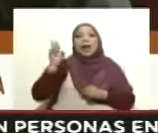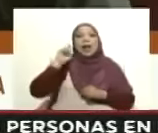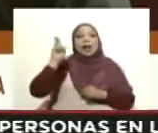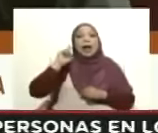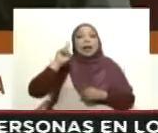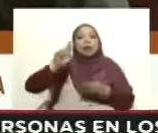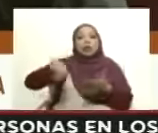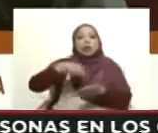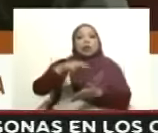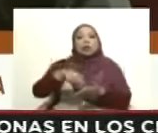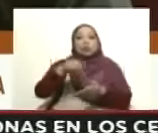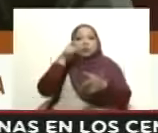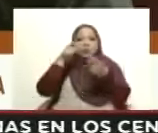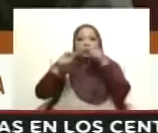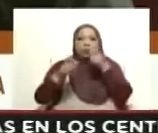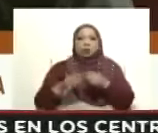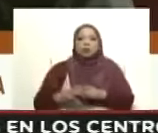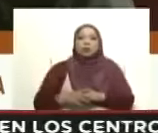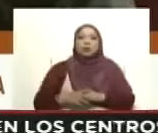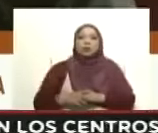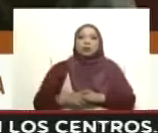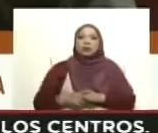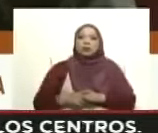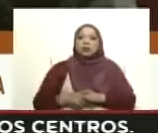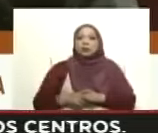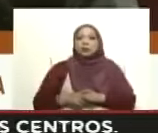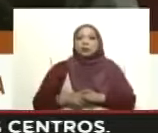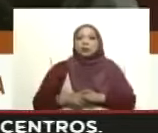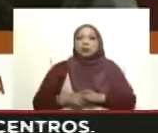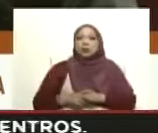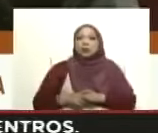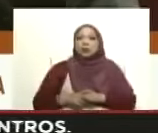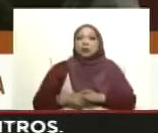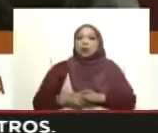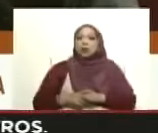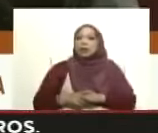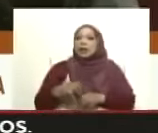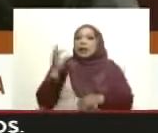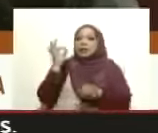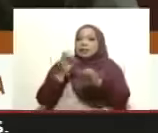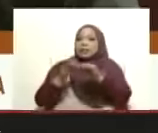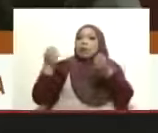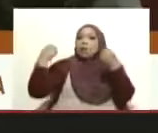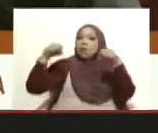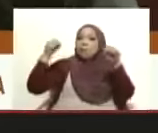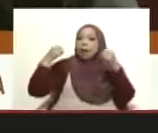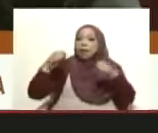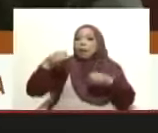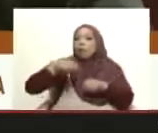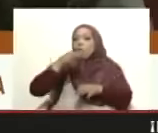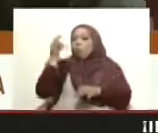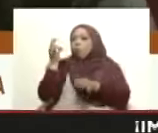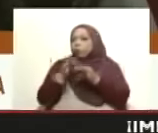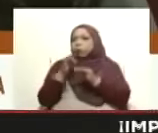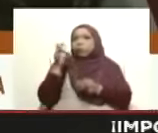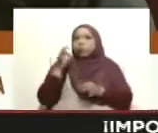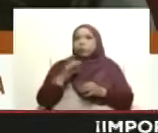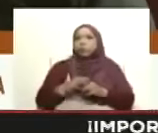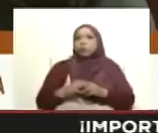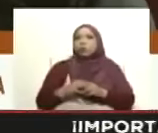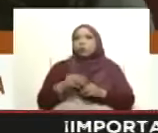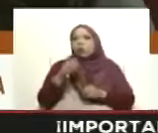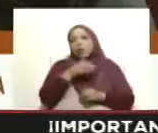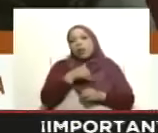comando toda Venezuela luego de este exitoso simulacro que se realizó el día de hoy y que envía un